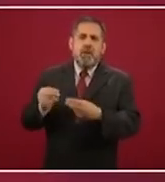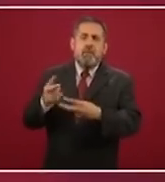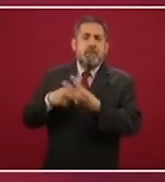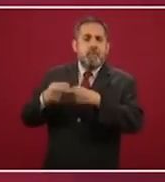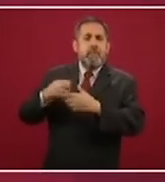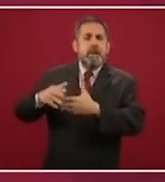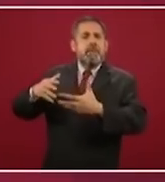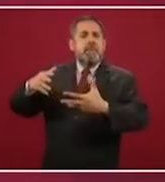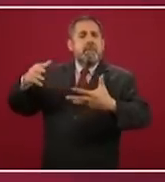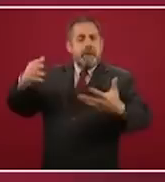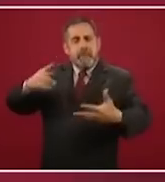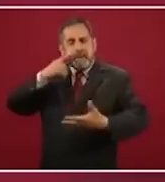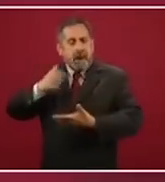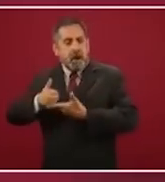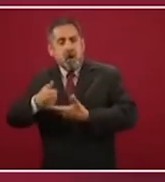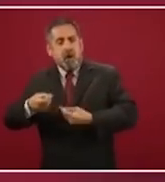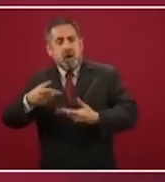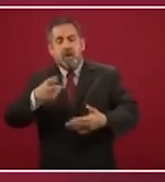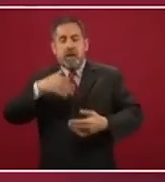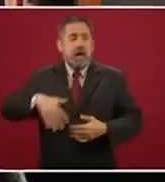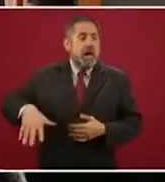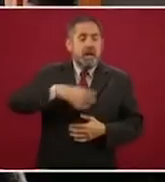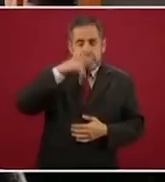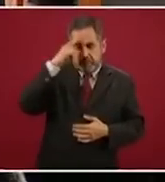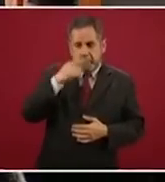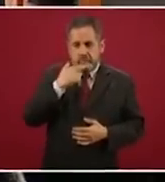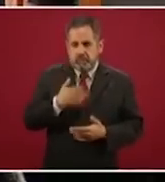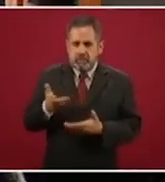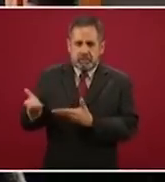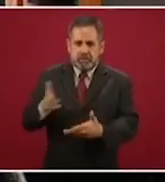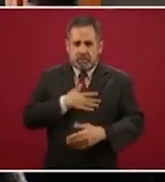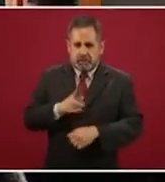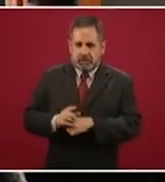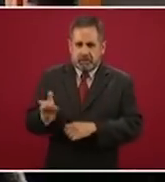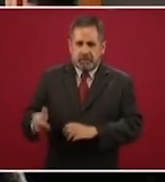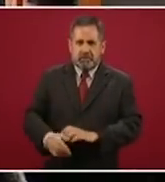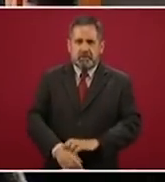pueden contribuir más al bienestar de México. Buenos días.